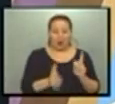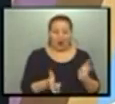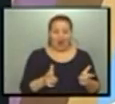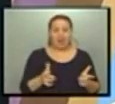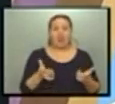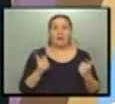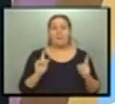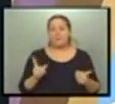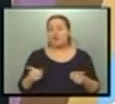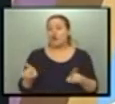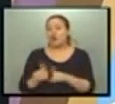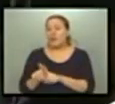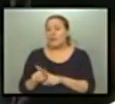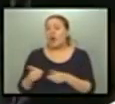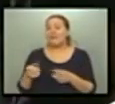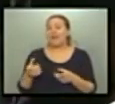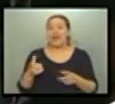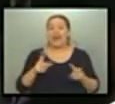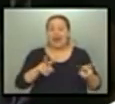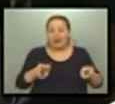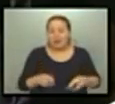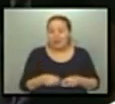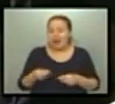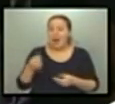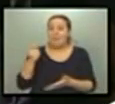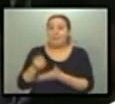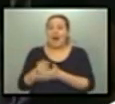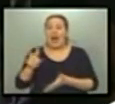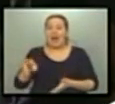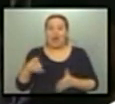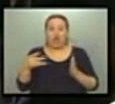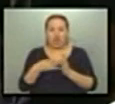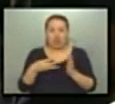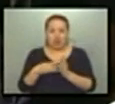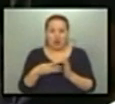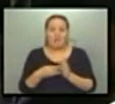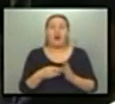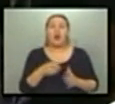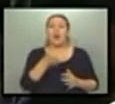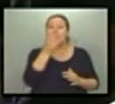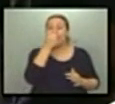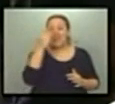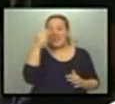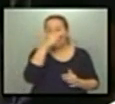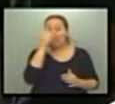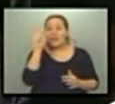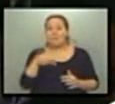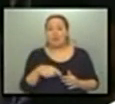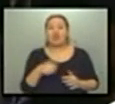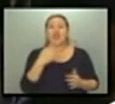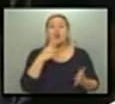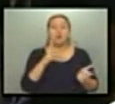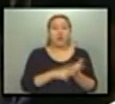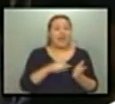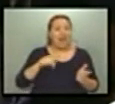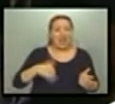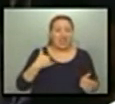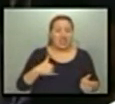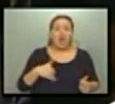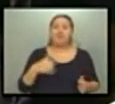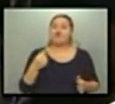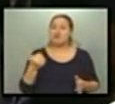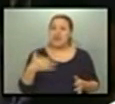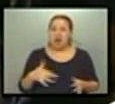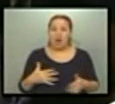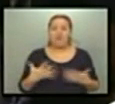sale el alquilar en un shopping. Y después tenés acá un 27% de impuestos. El costo fiscal en la Argentina es muy, pero muy alto por eso.